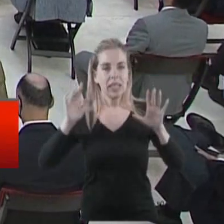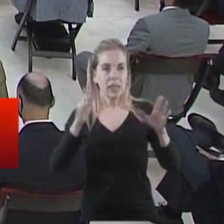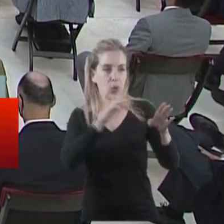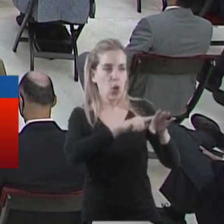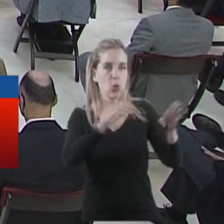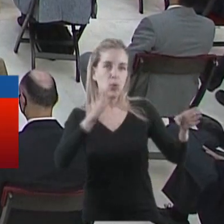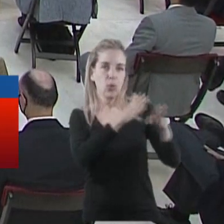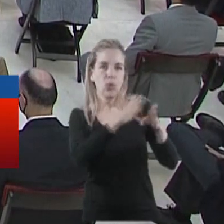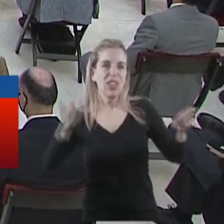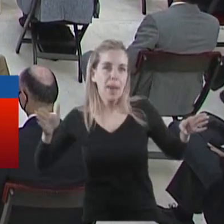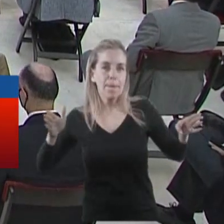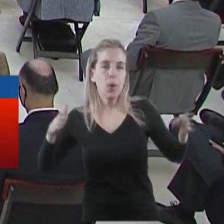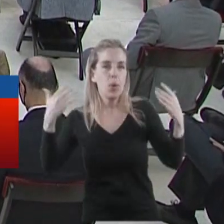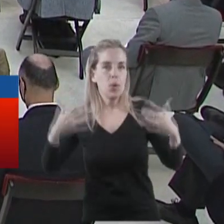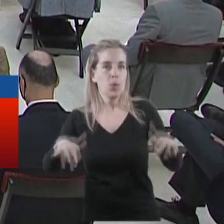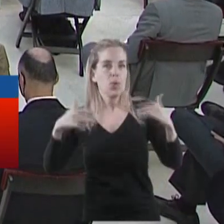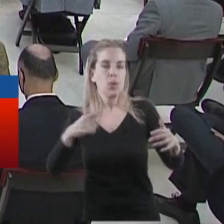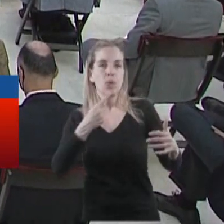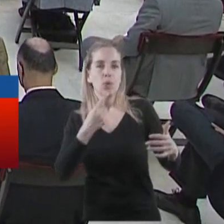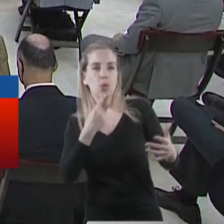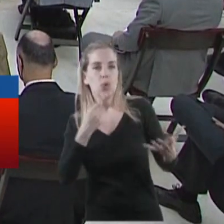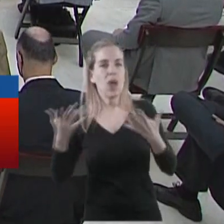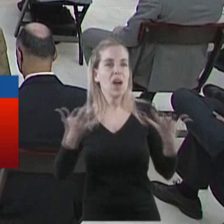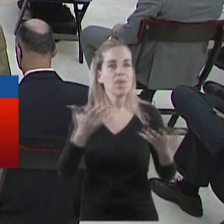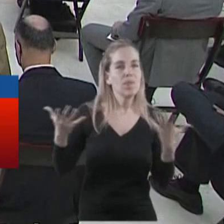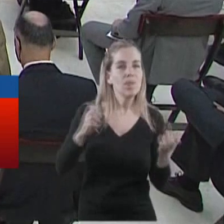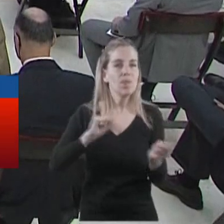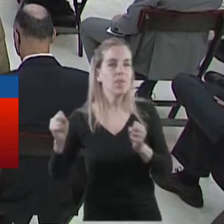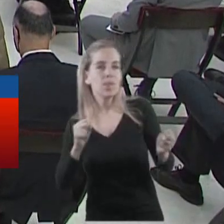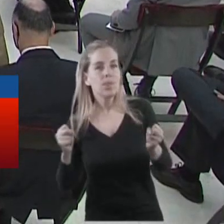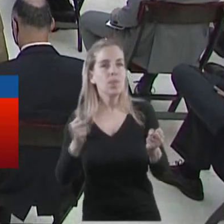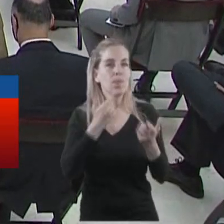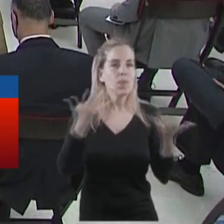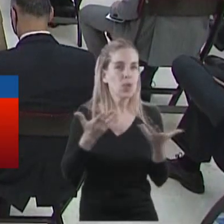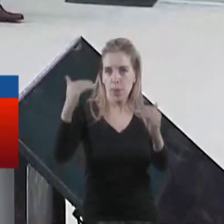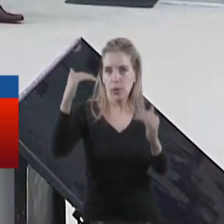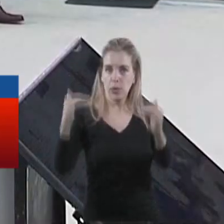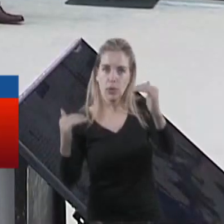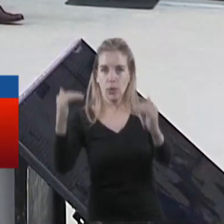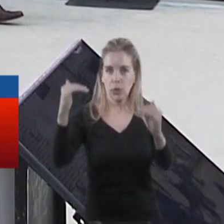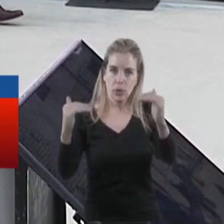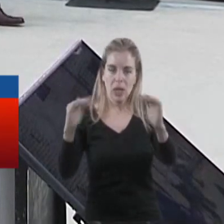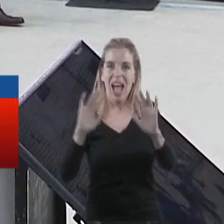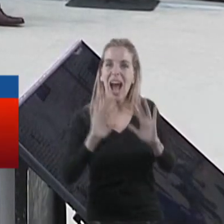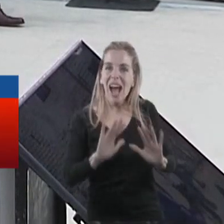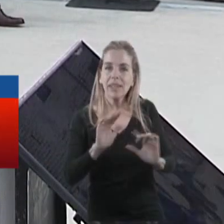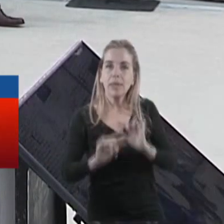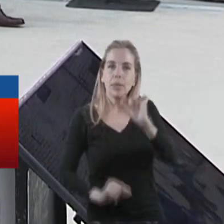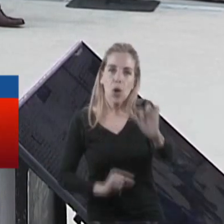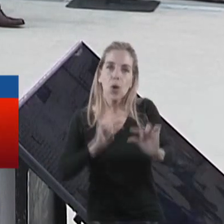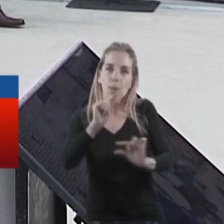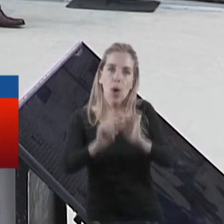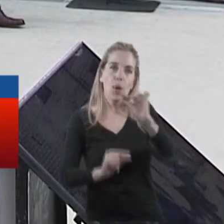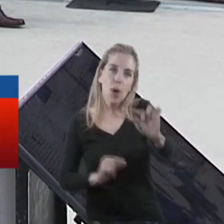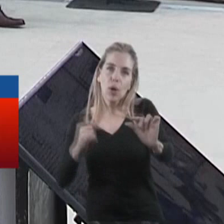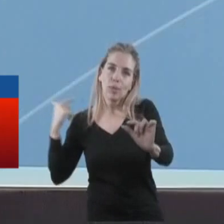un contexto realmente de enorme incertidumbre en donde la adaptabilidad ha sido fundamental. Y así hemos ido adaptándonos